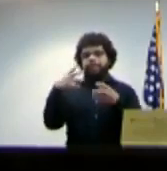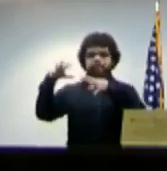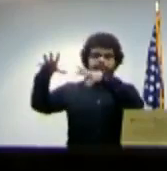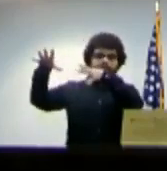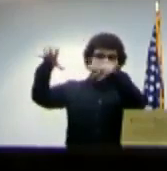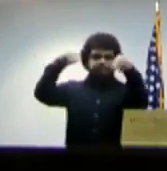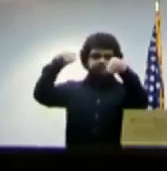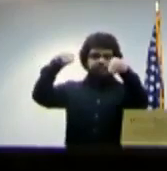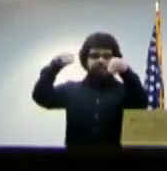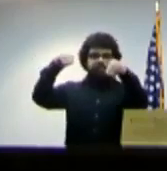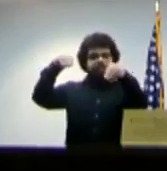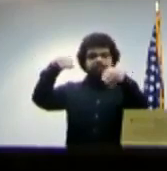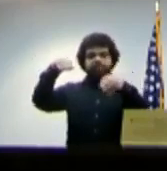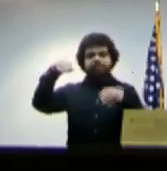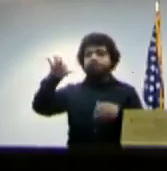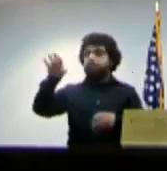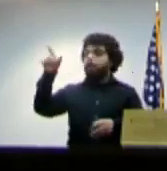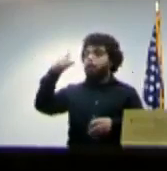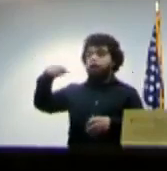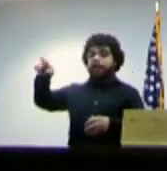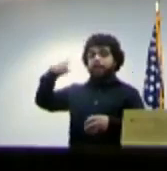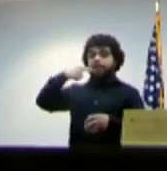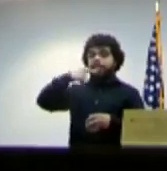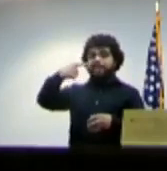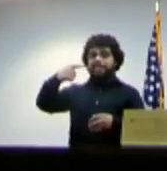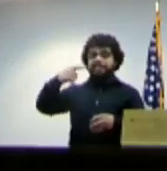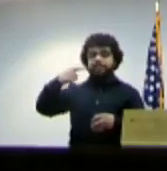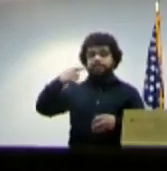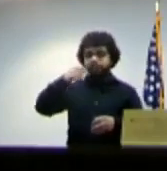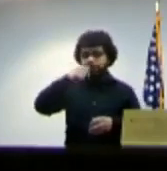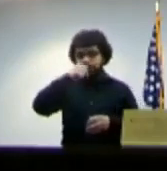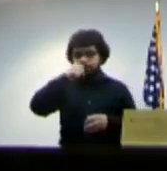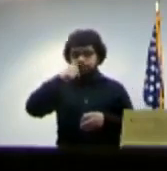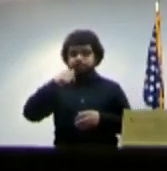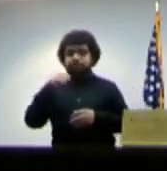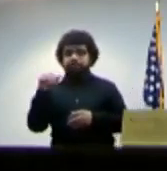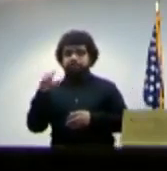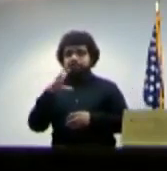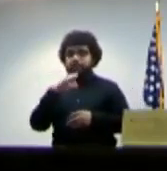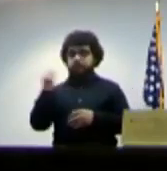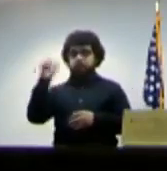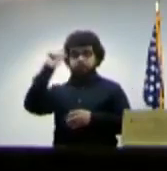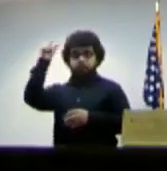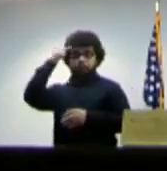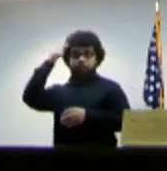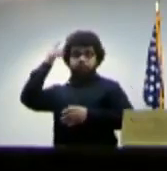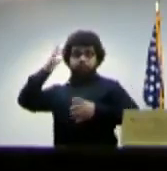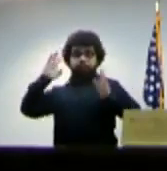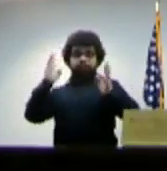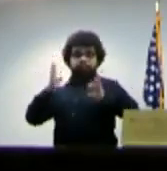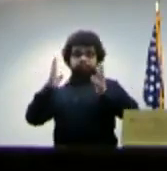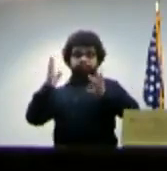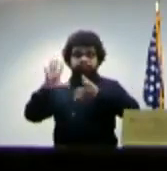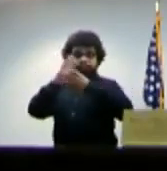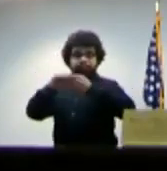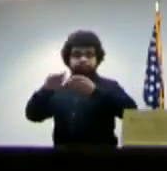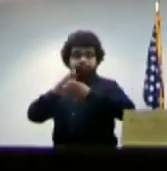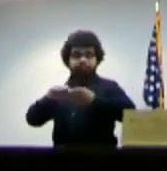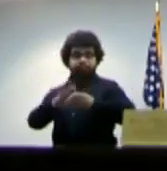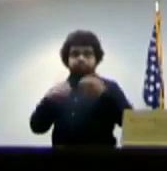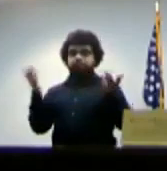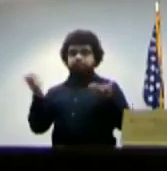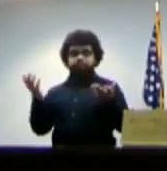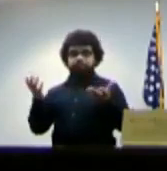lo que los medios de comunicación han indicado y lo que el discurso oficial del gobierno ha dicho, es